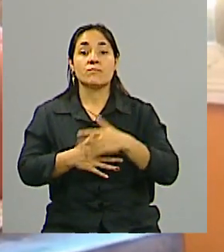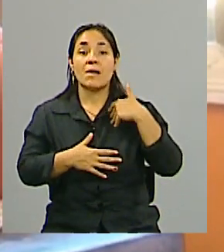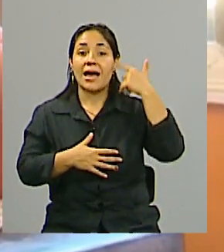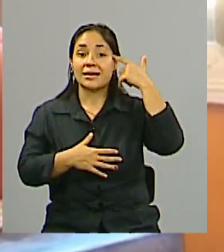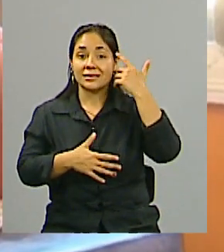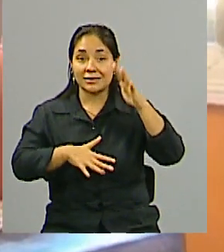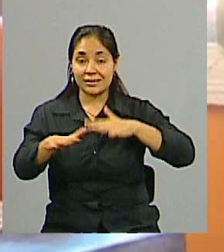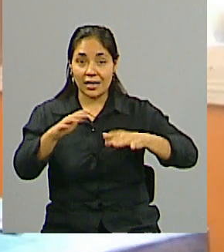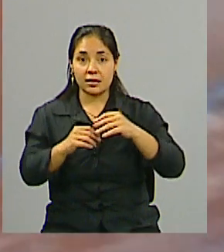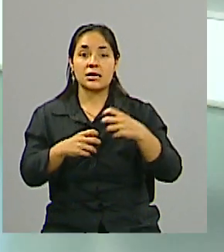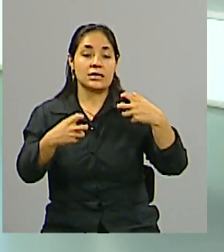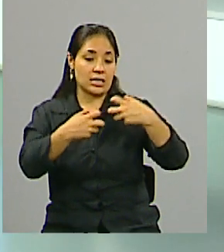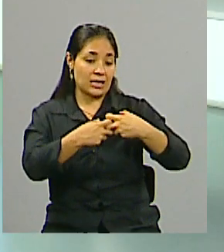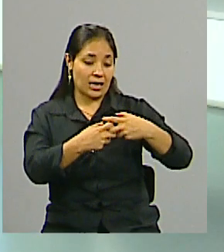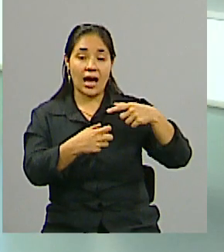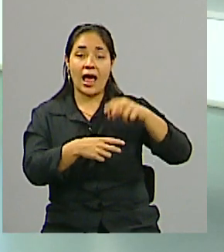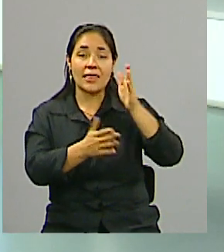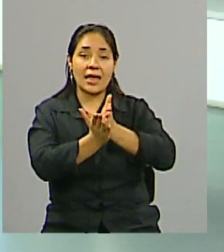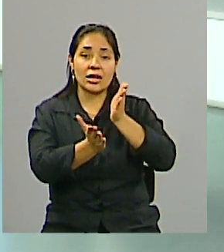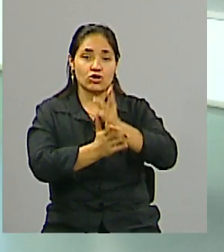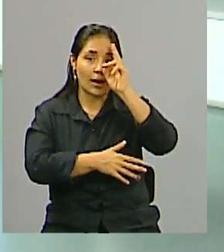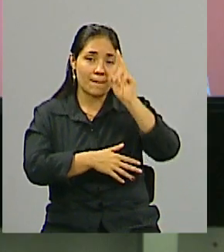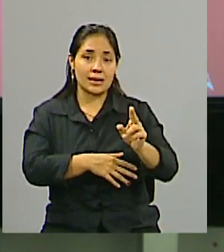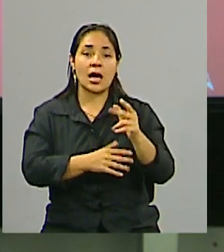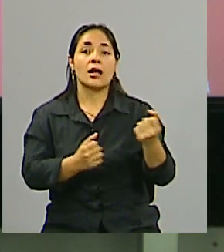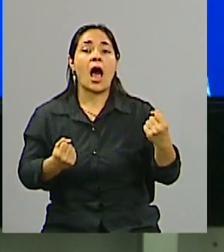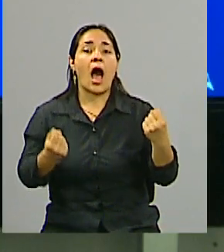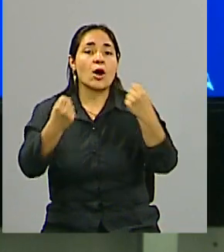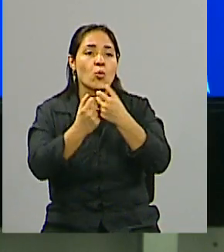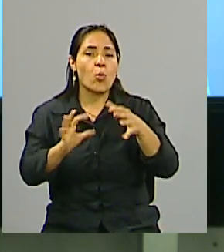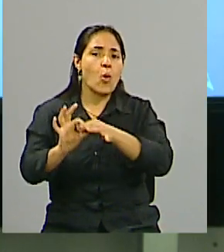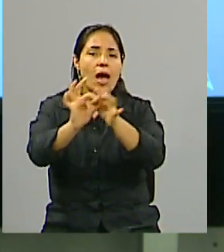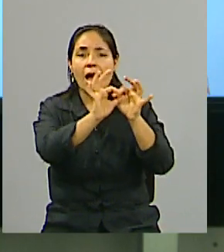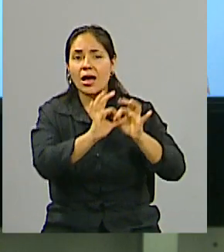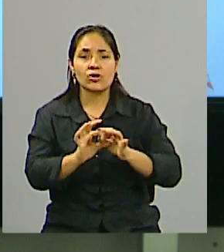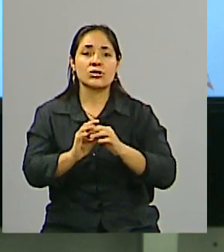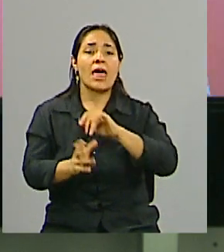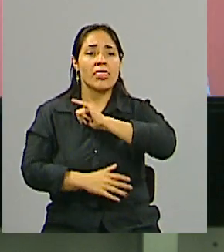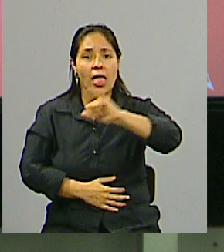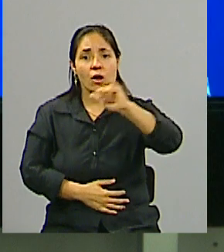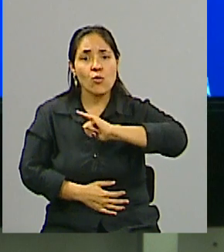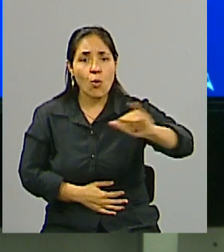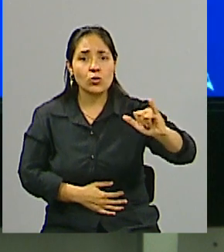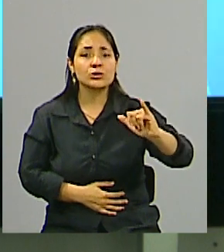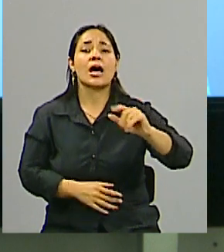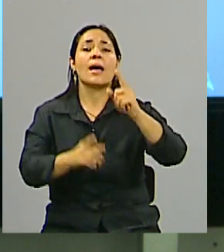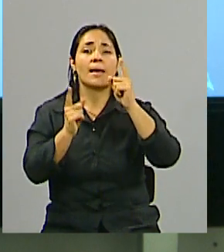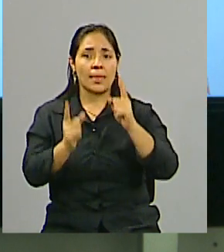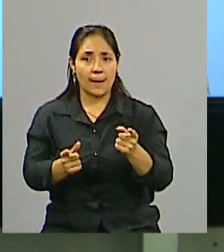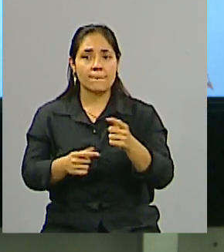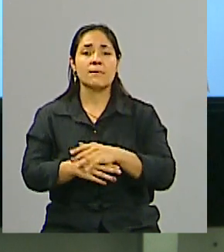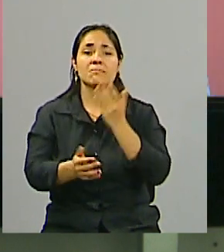respetar los derechos sindicales, la organización, las demandas y sobre todo hacer